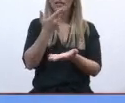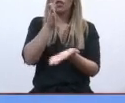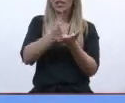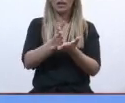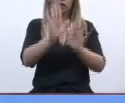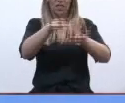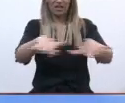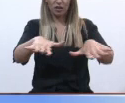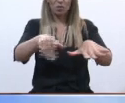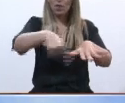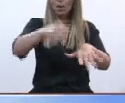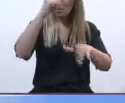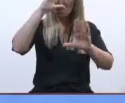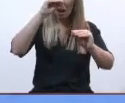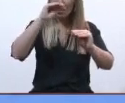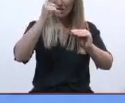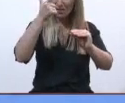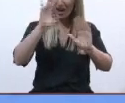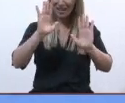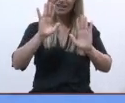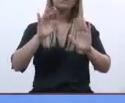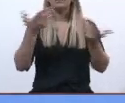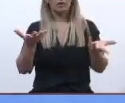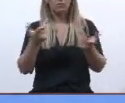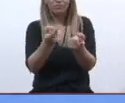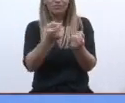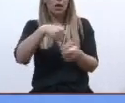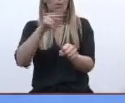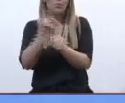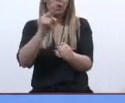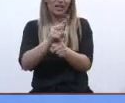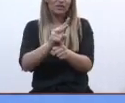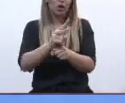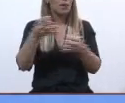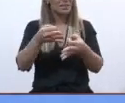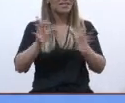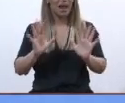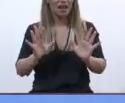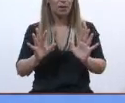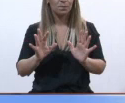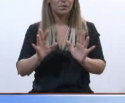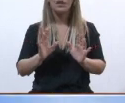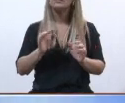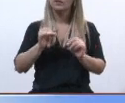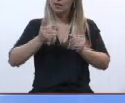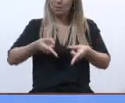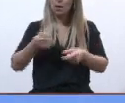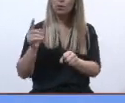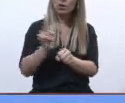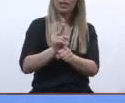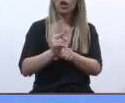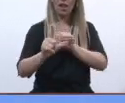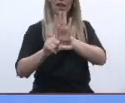su falta de madurez física y mental, necesita protección y cuidados especiales, incluso la debida protección